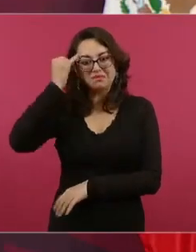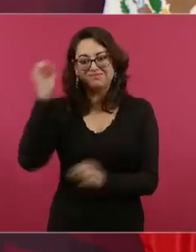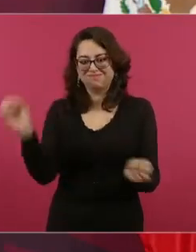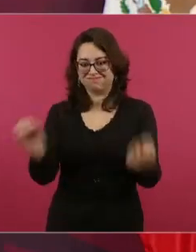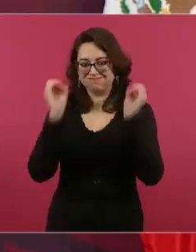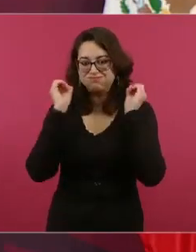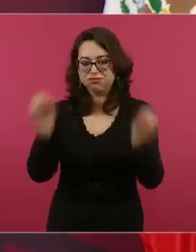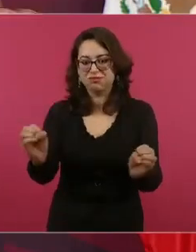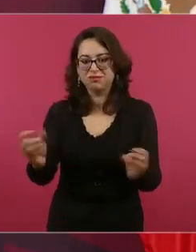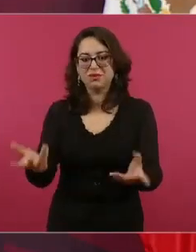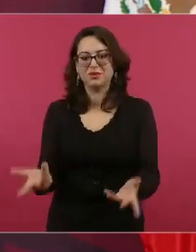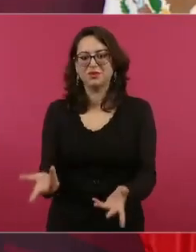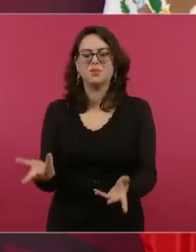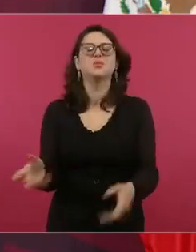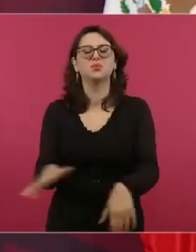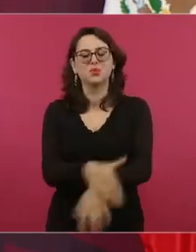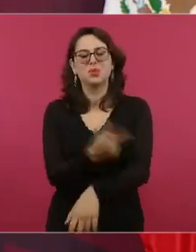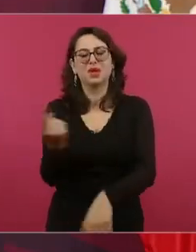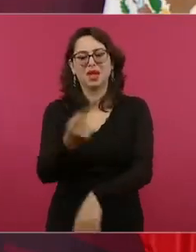Bueno,